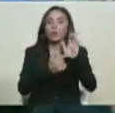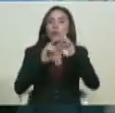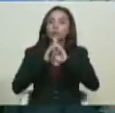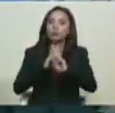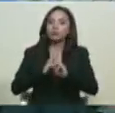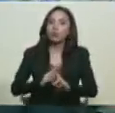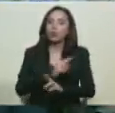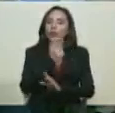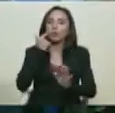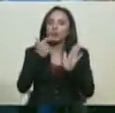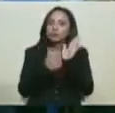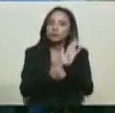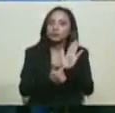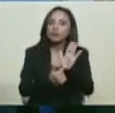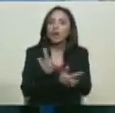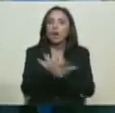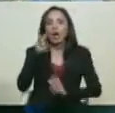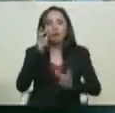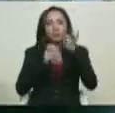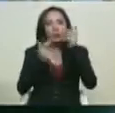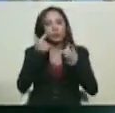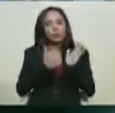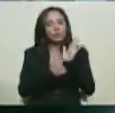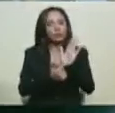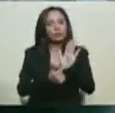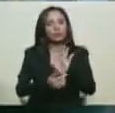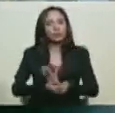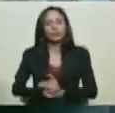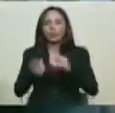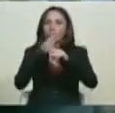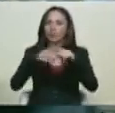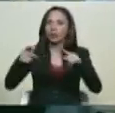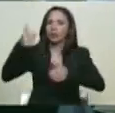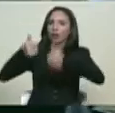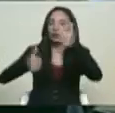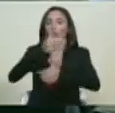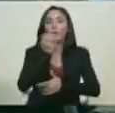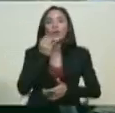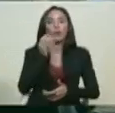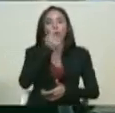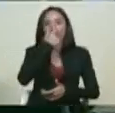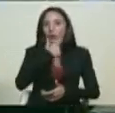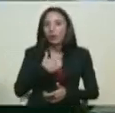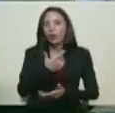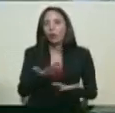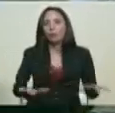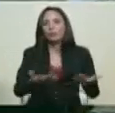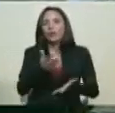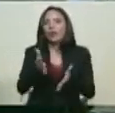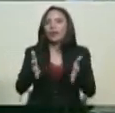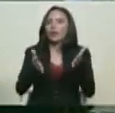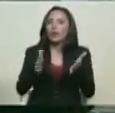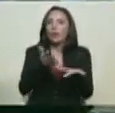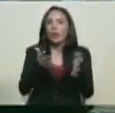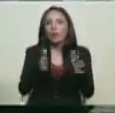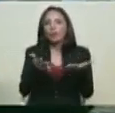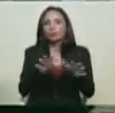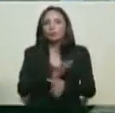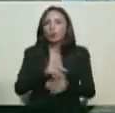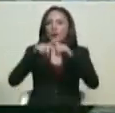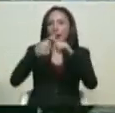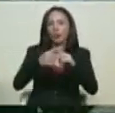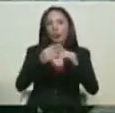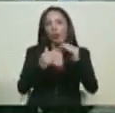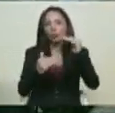que pudimos escuchar en relación a otros participantes, como Henry Falcón, quien obtuvo un poco